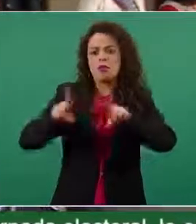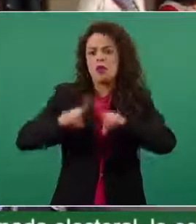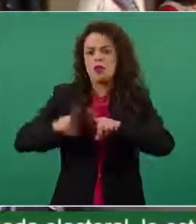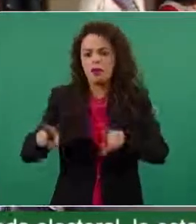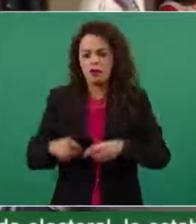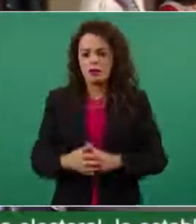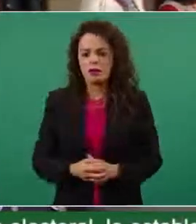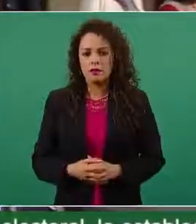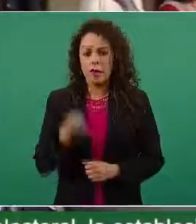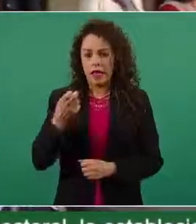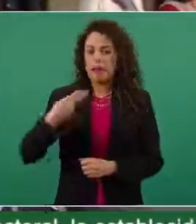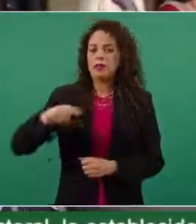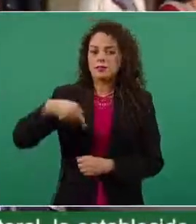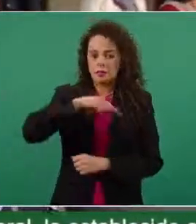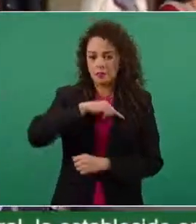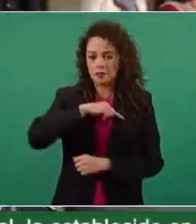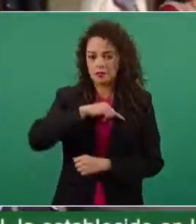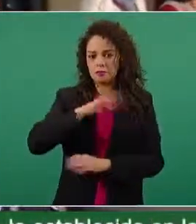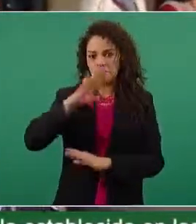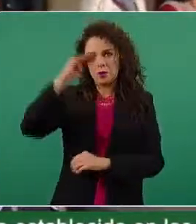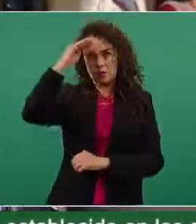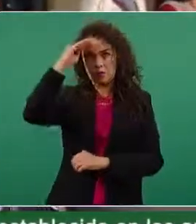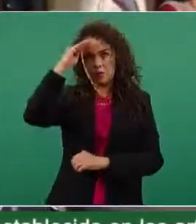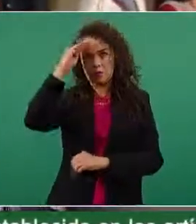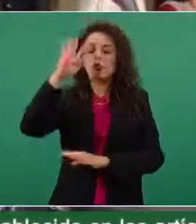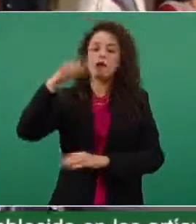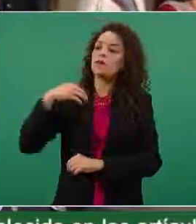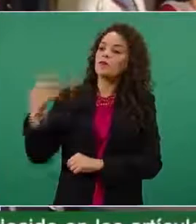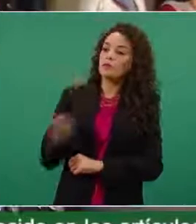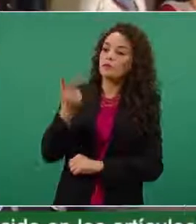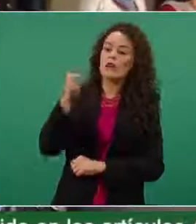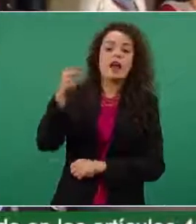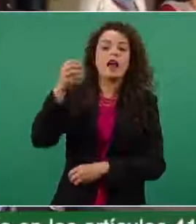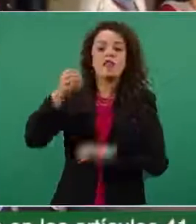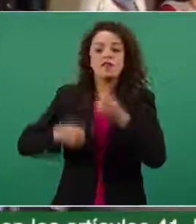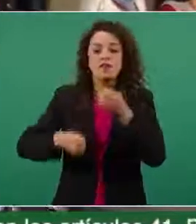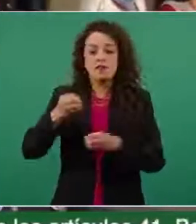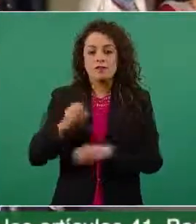esa lógica le preguntábamos al fiscal Pinchetti